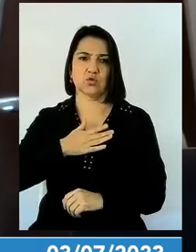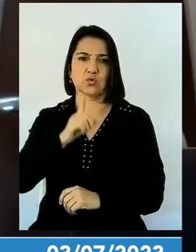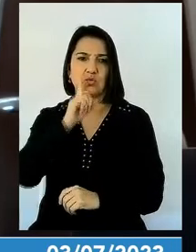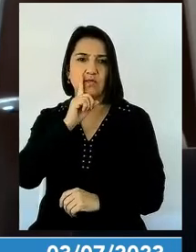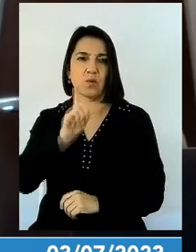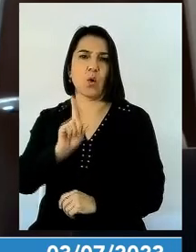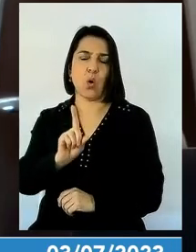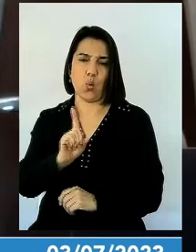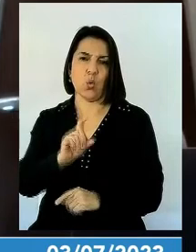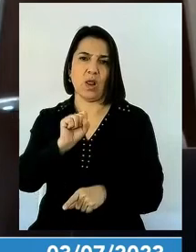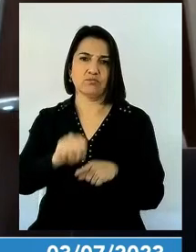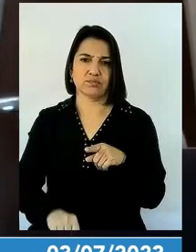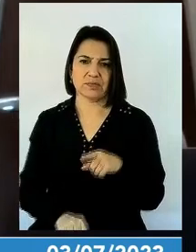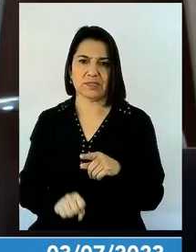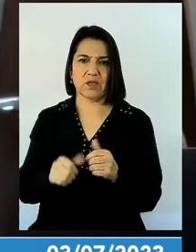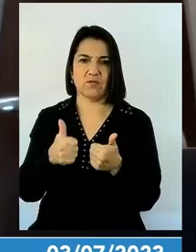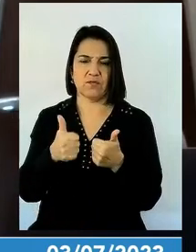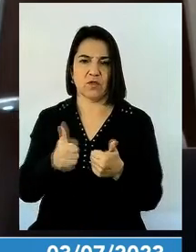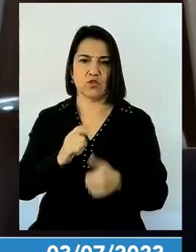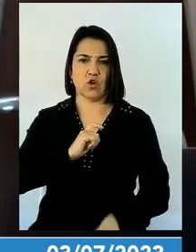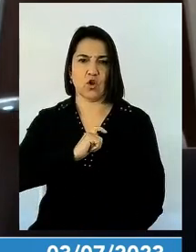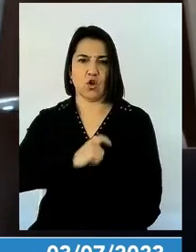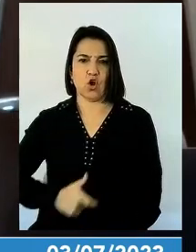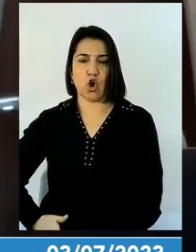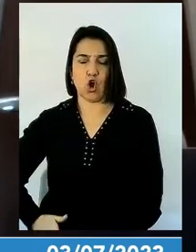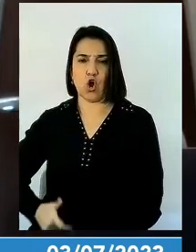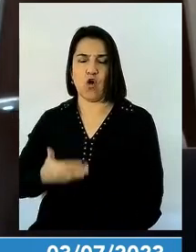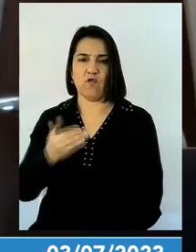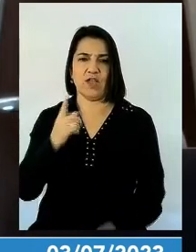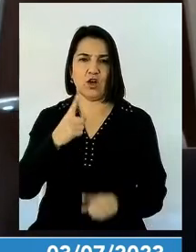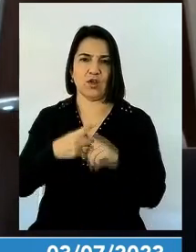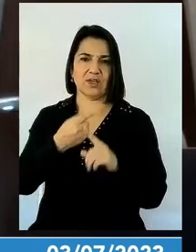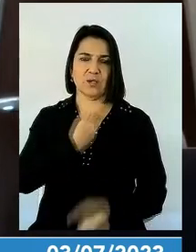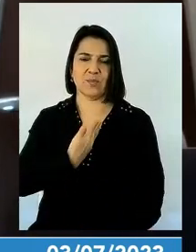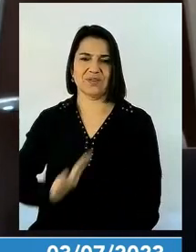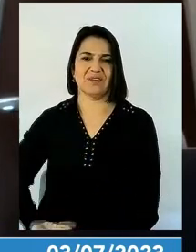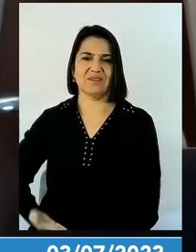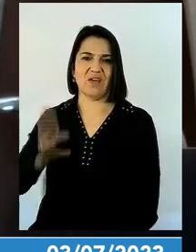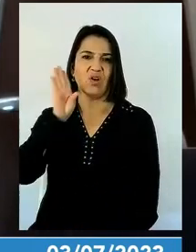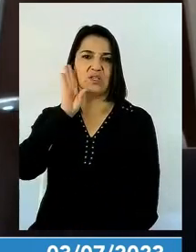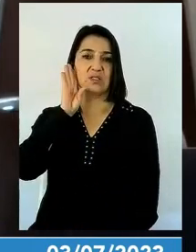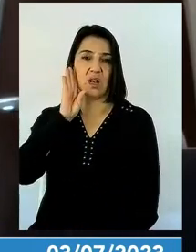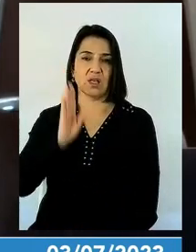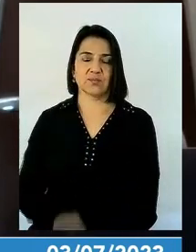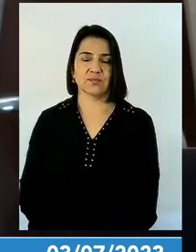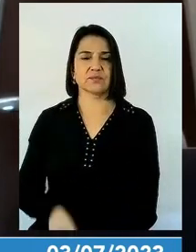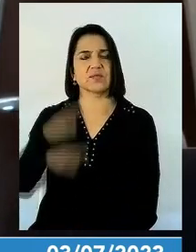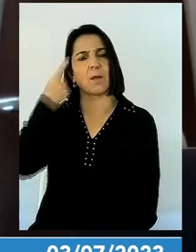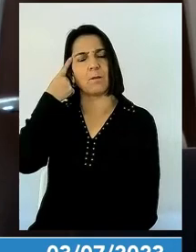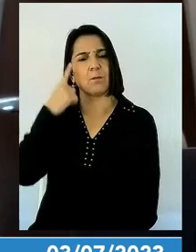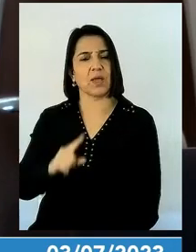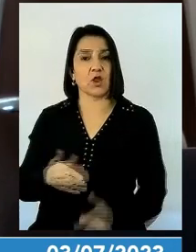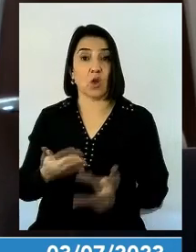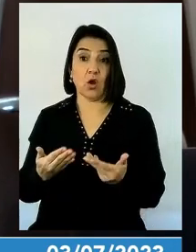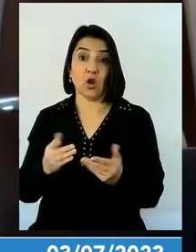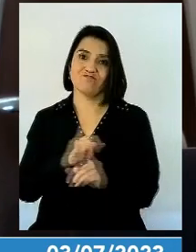acogida favorable en el gobierno de la expresidenta Michelle Bachelet, pero en la práctica no se cumplió.